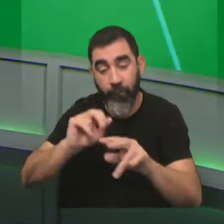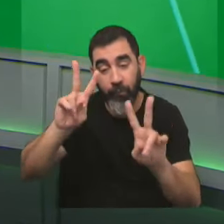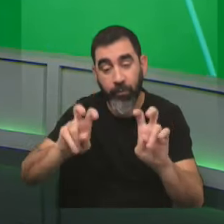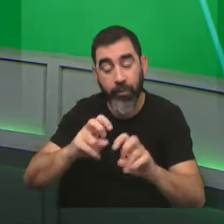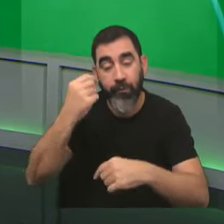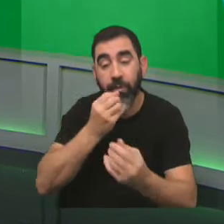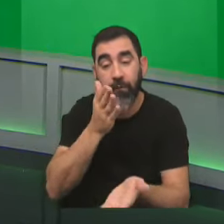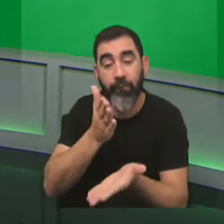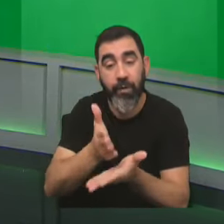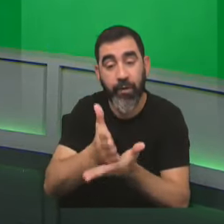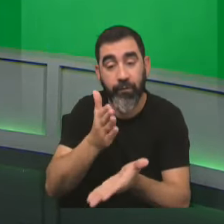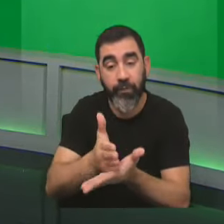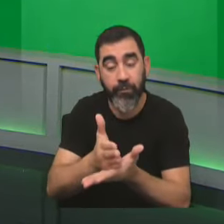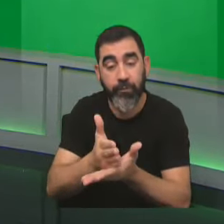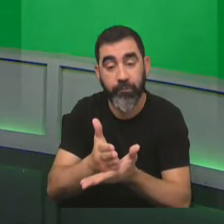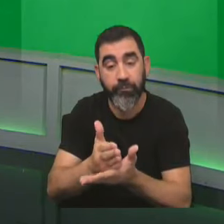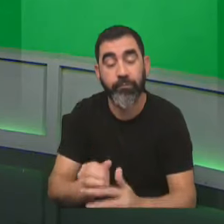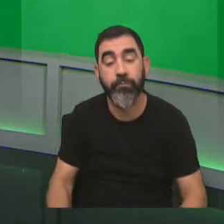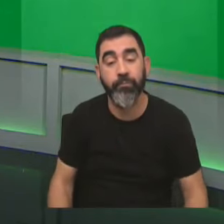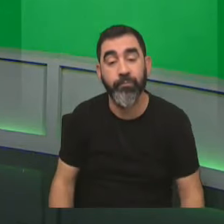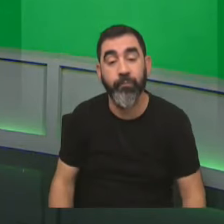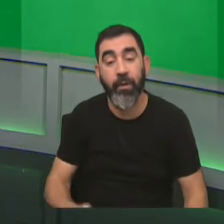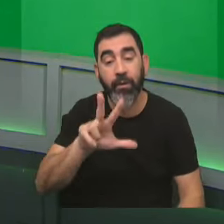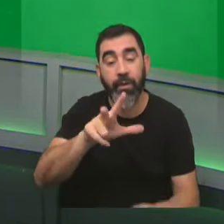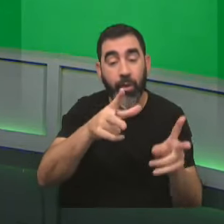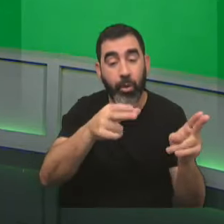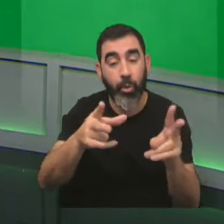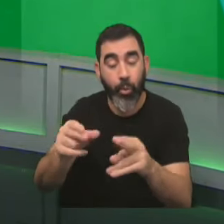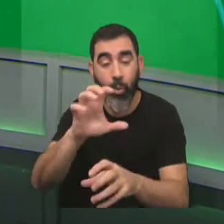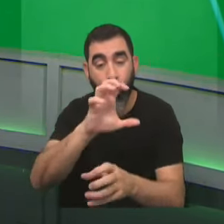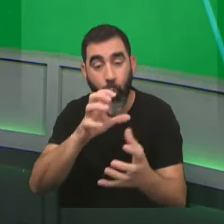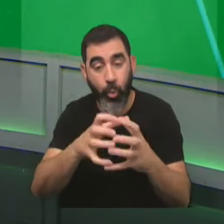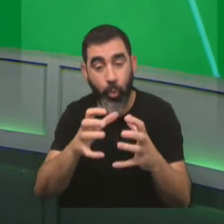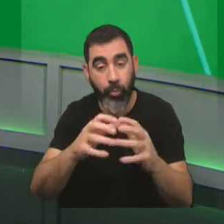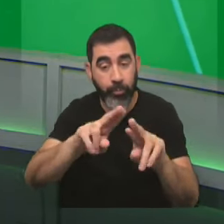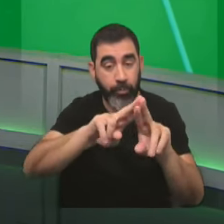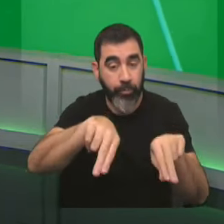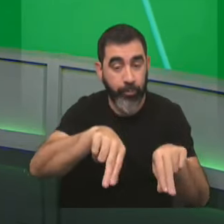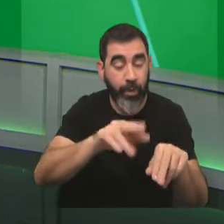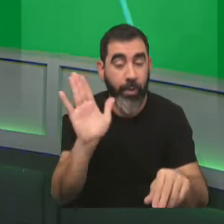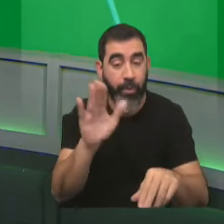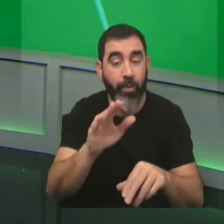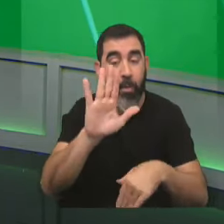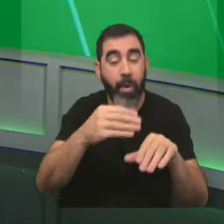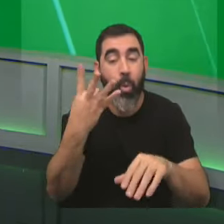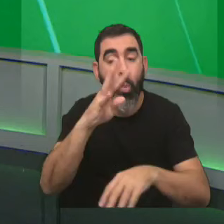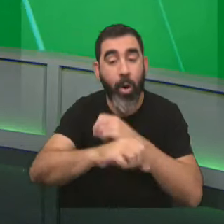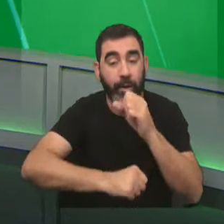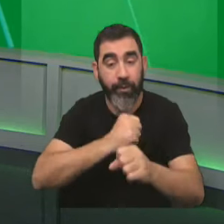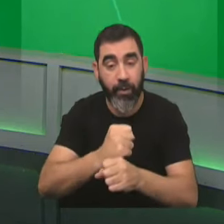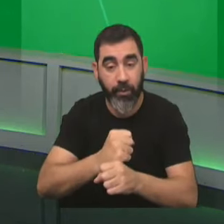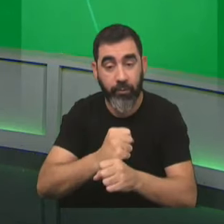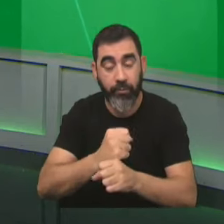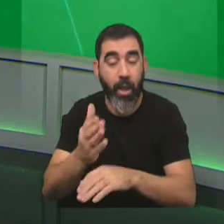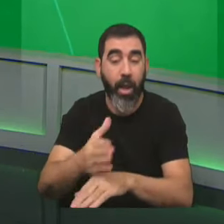distintos beneficios que lanzó este organismo hay tres categorías la extinción del crédito para deudas de más de 40 años